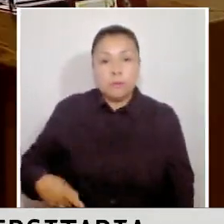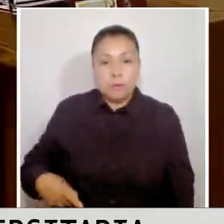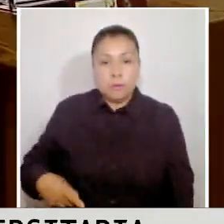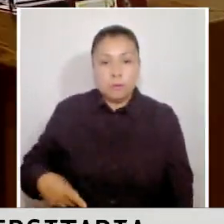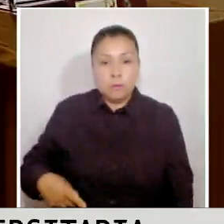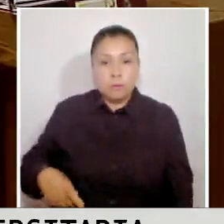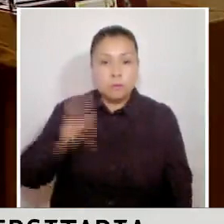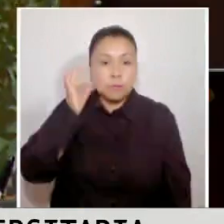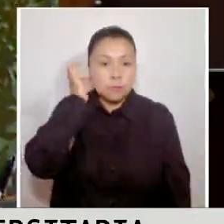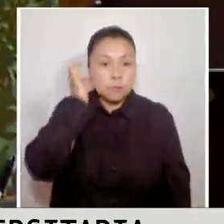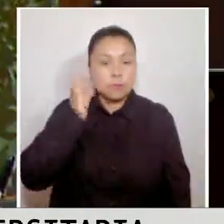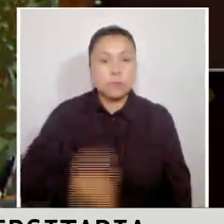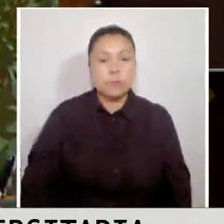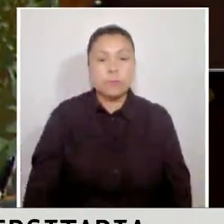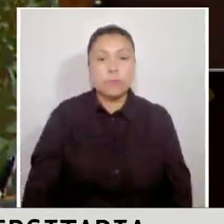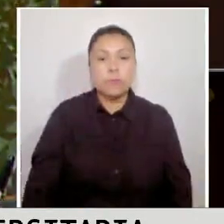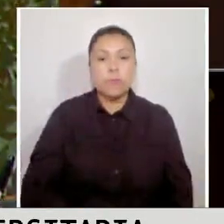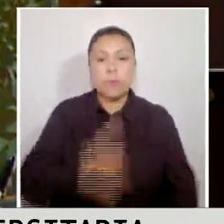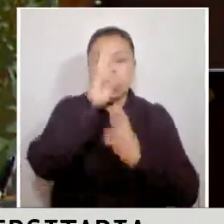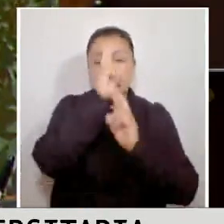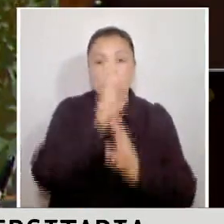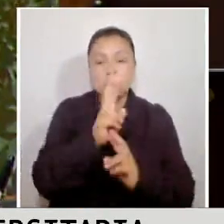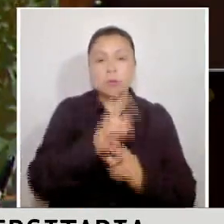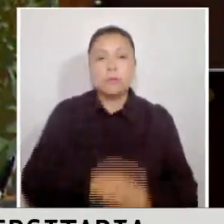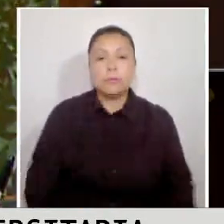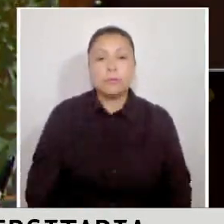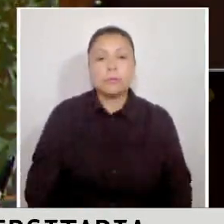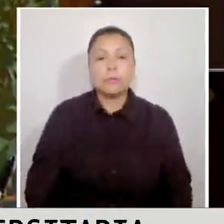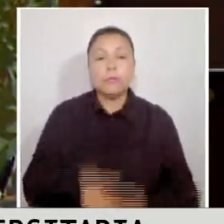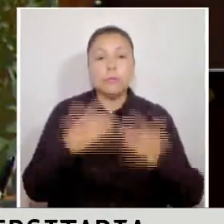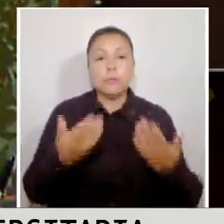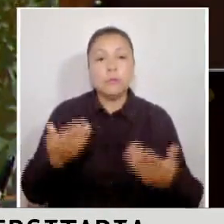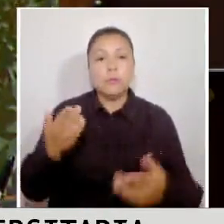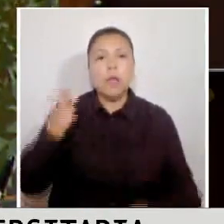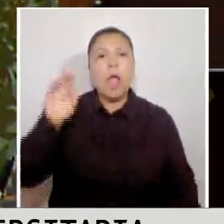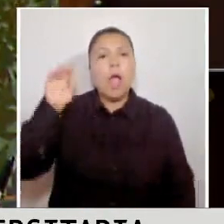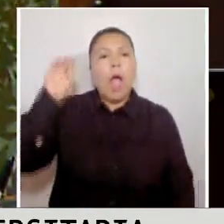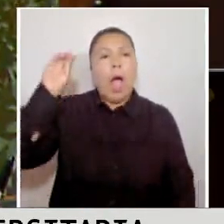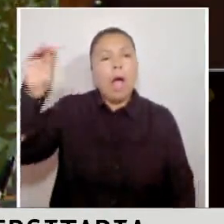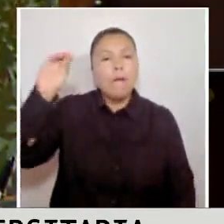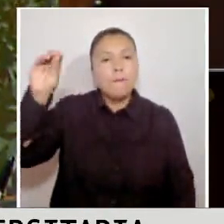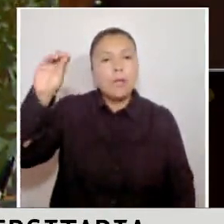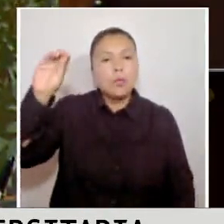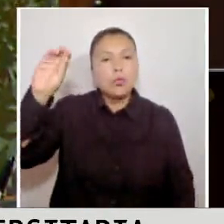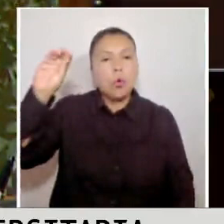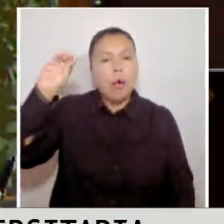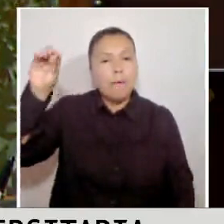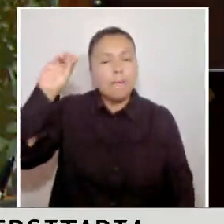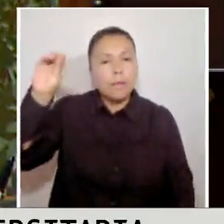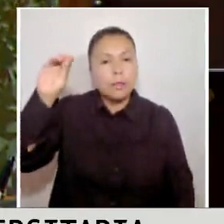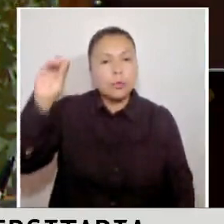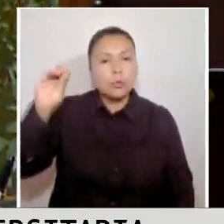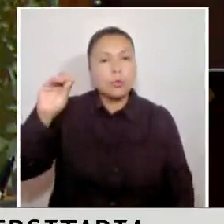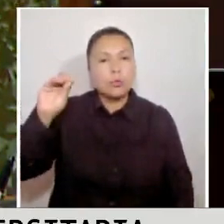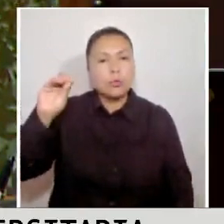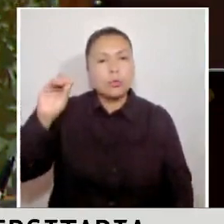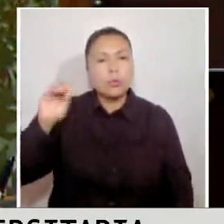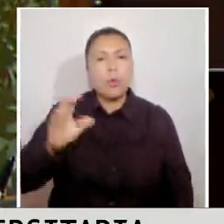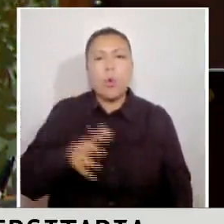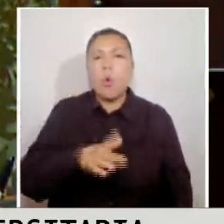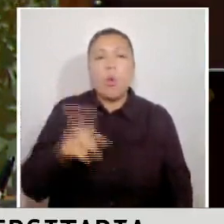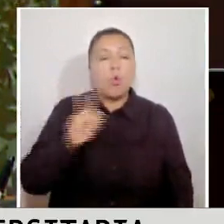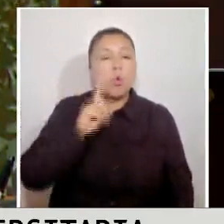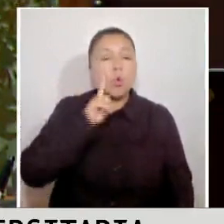diputada honorables están tocando los timbres hace mucho rato no tenemos el quórum para